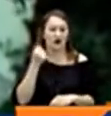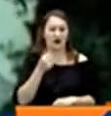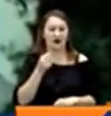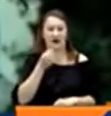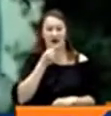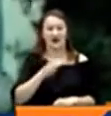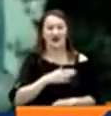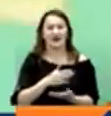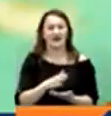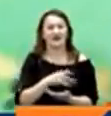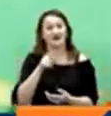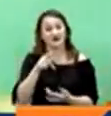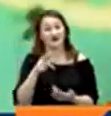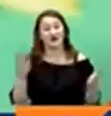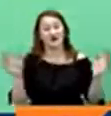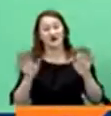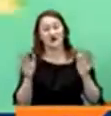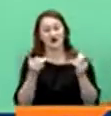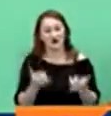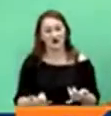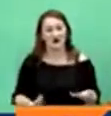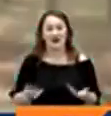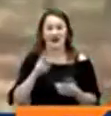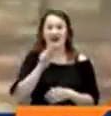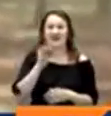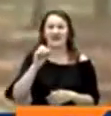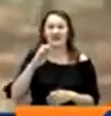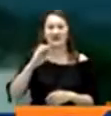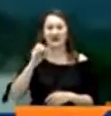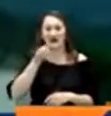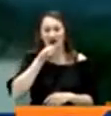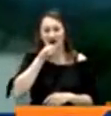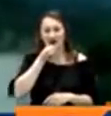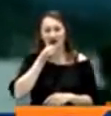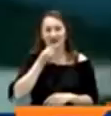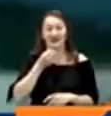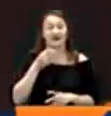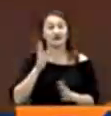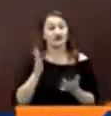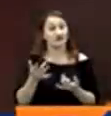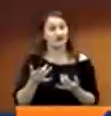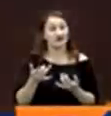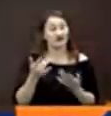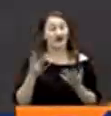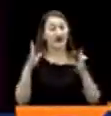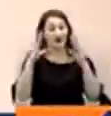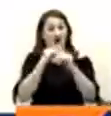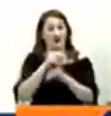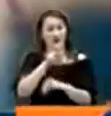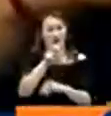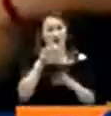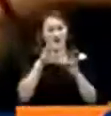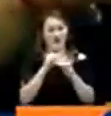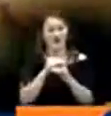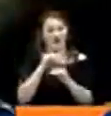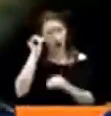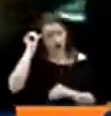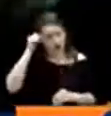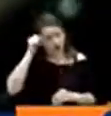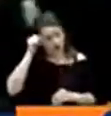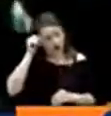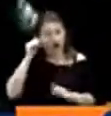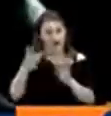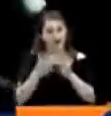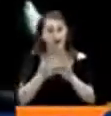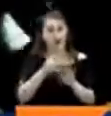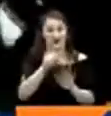esta información nos despedimos, RTVC Noticias del Mediodía. Nos esperamos, por supuesto, en nuestra emisión de las 7 de la noche. Recuerden, estamos